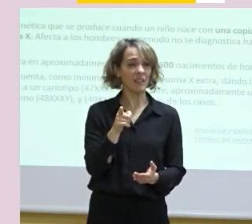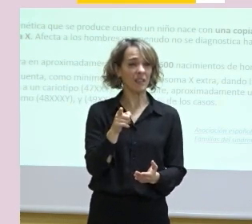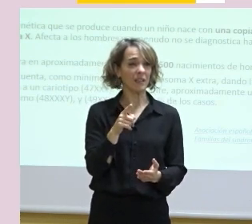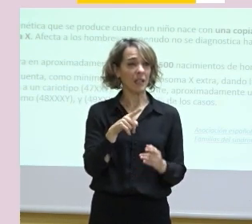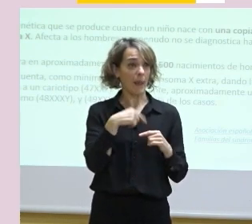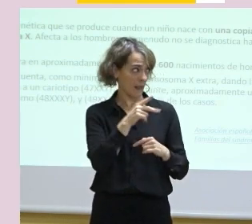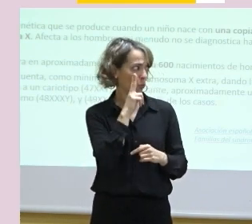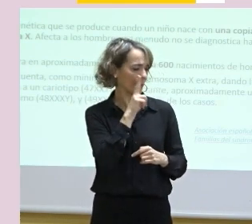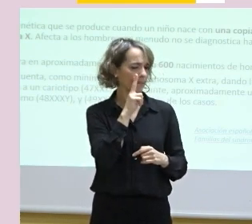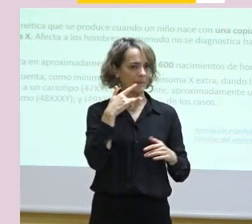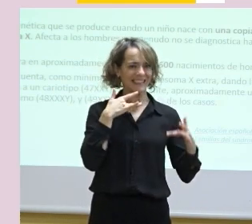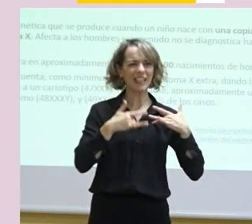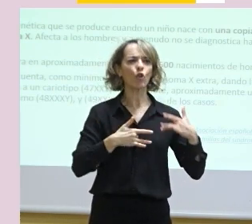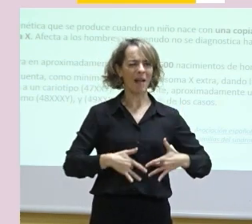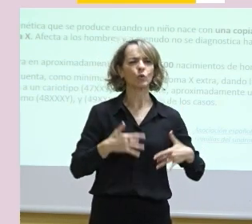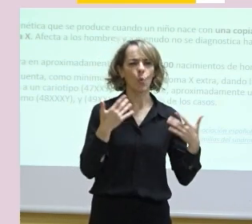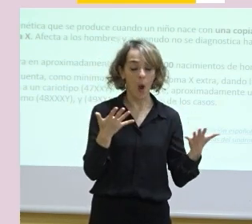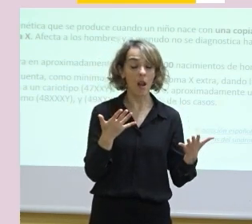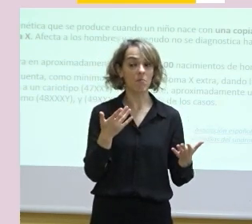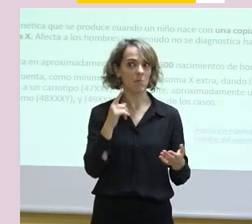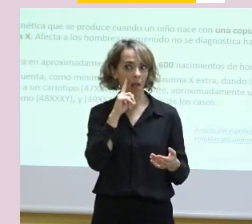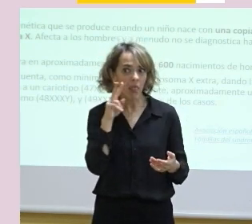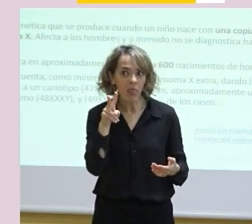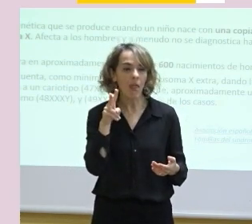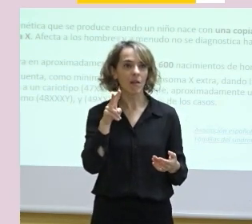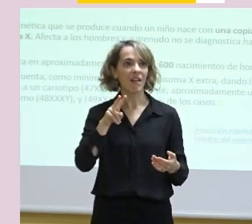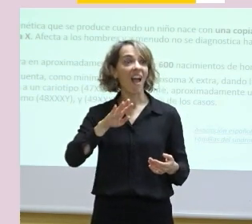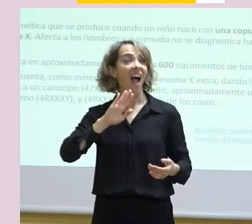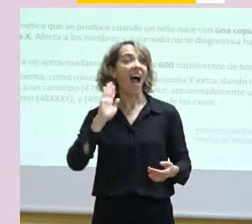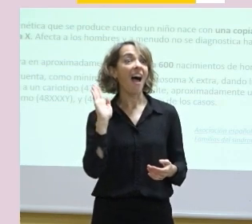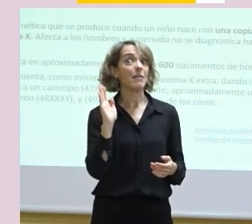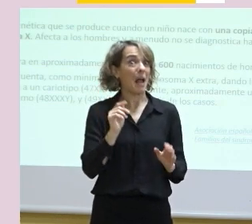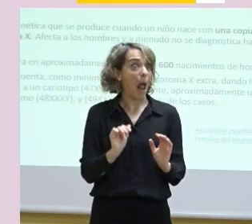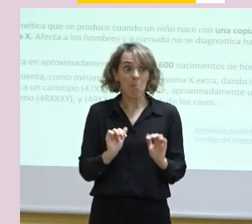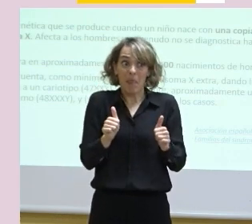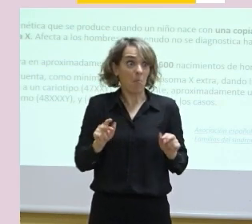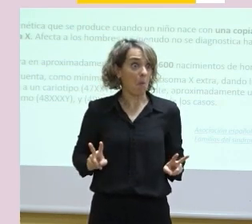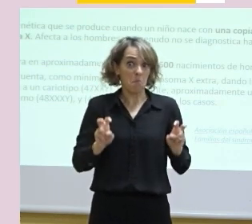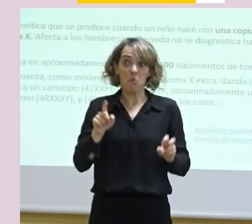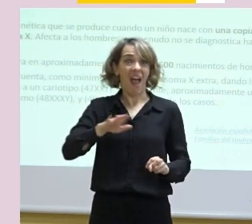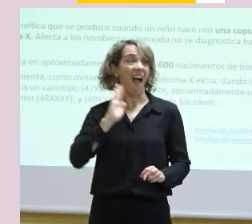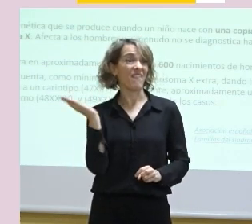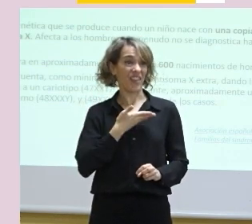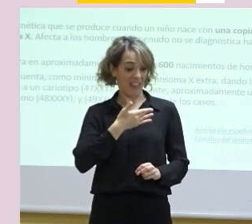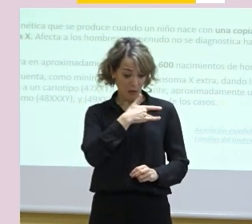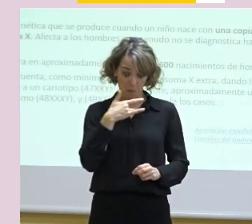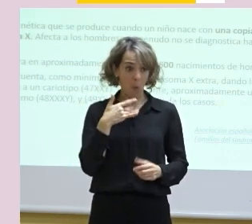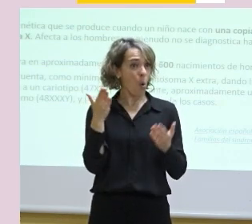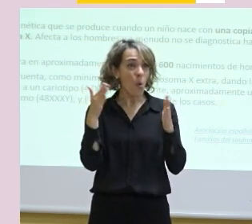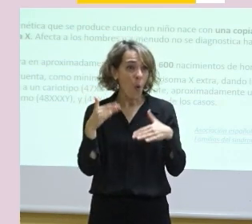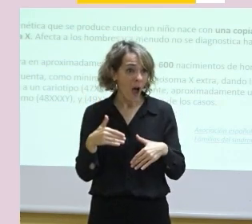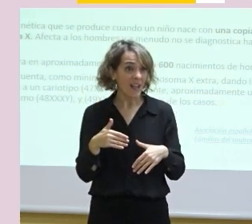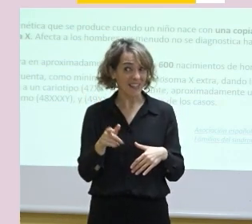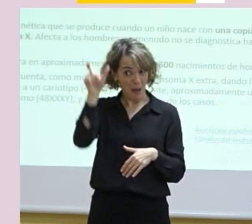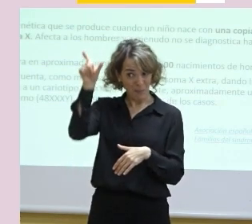en la sintomatología a continuación, no hay una afectación respiratoria de base. El paciente del que hablaremos